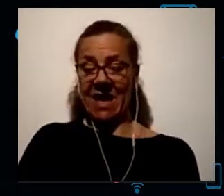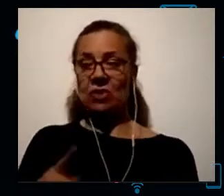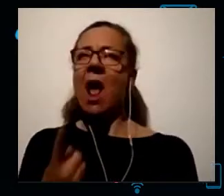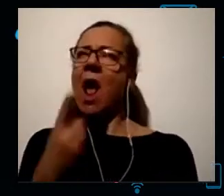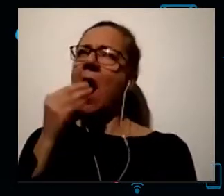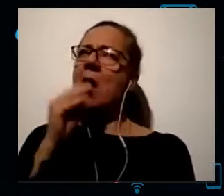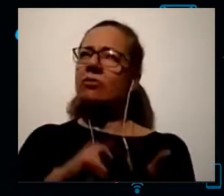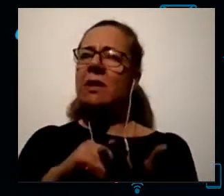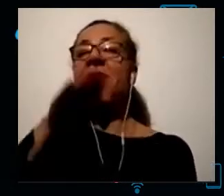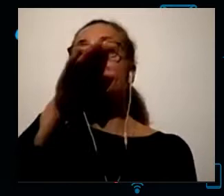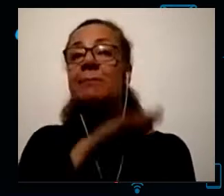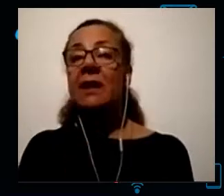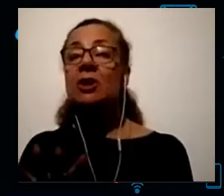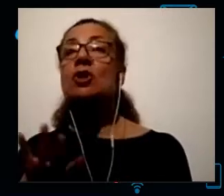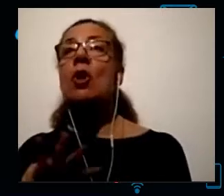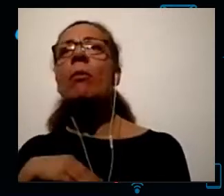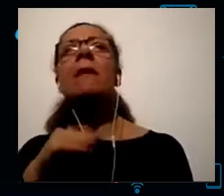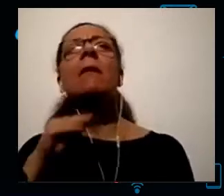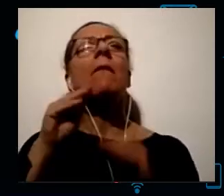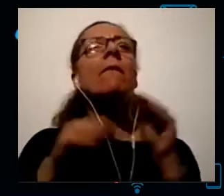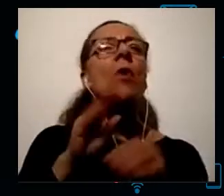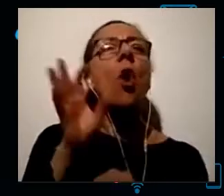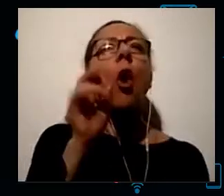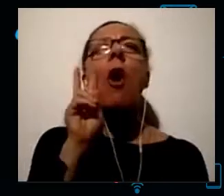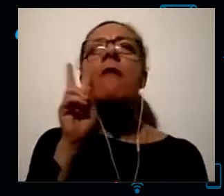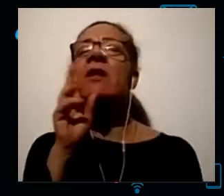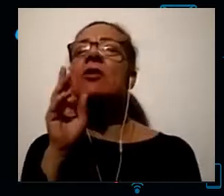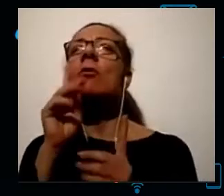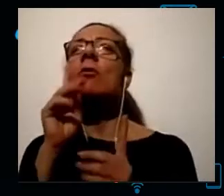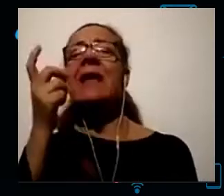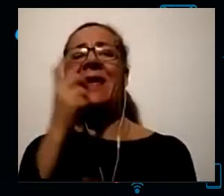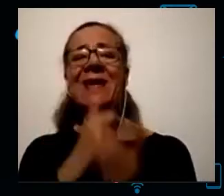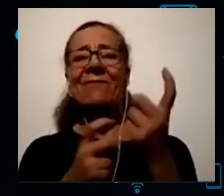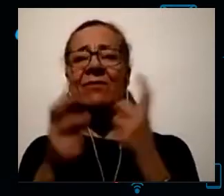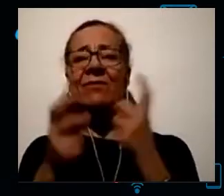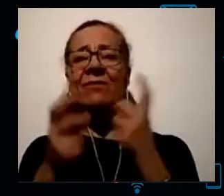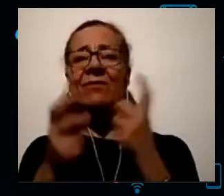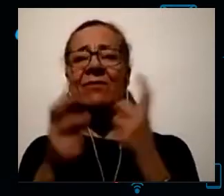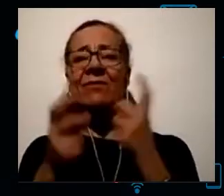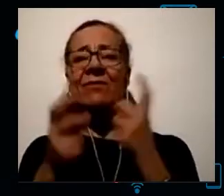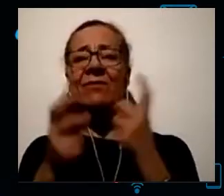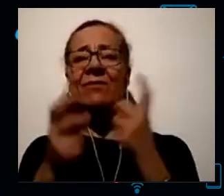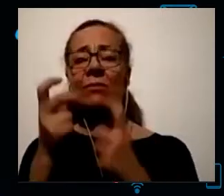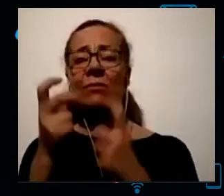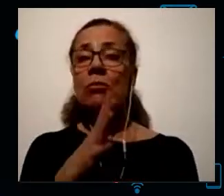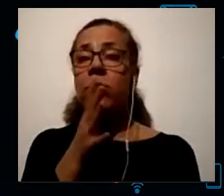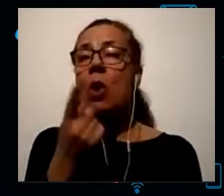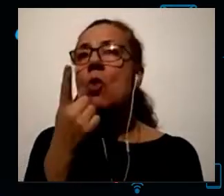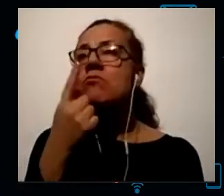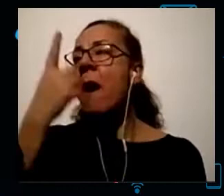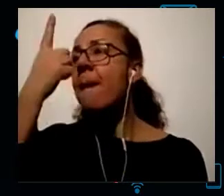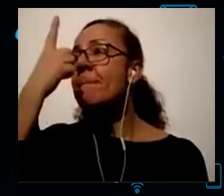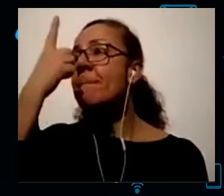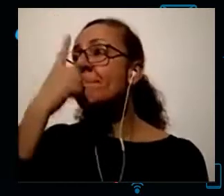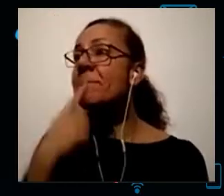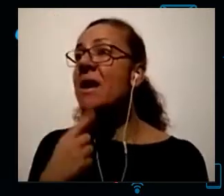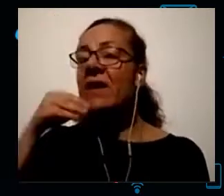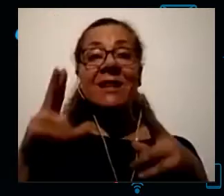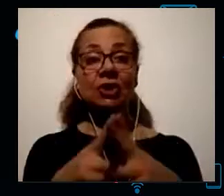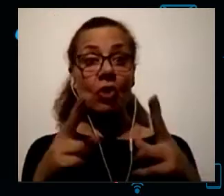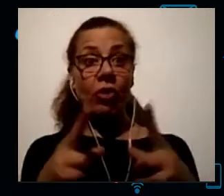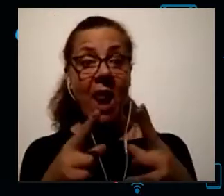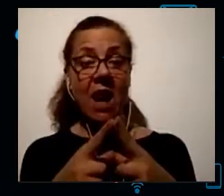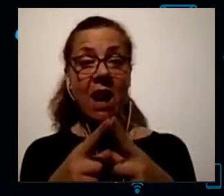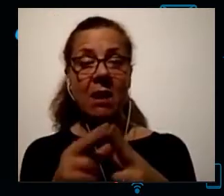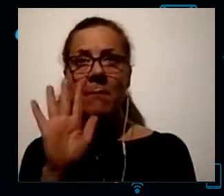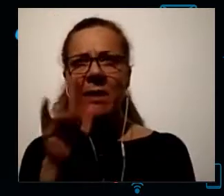pueden estar consultando o siguiendo información a través de un perfil en una red social y esa